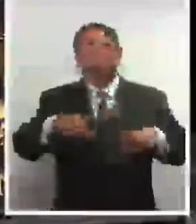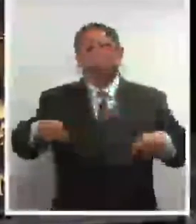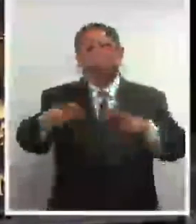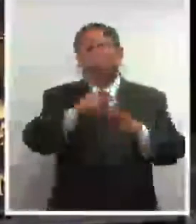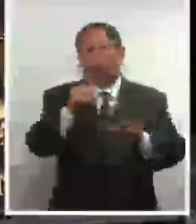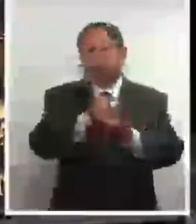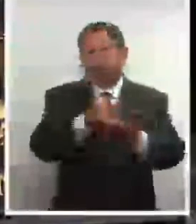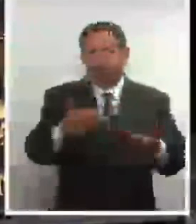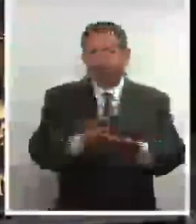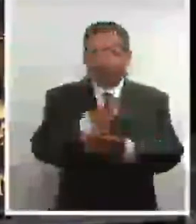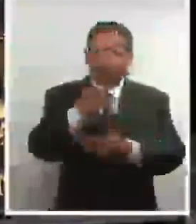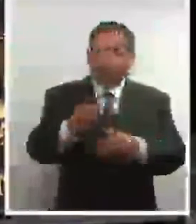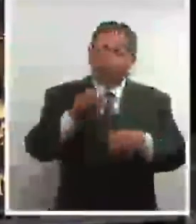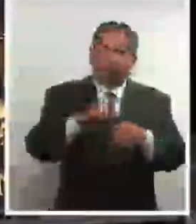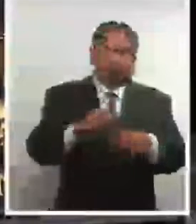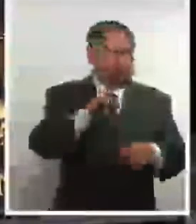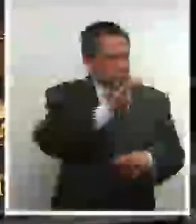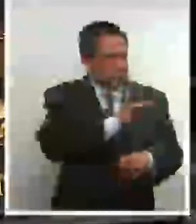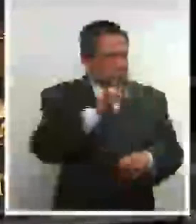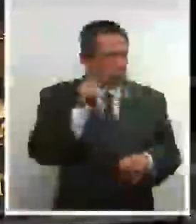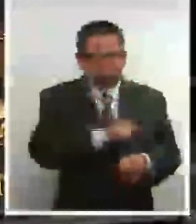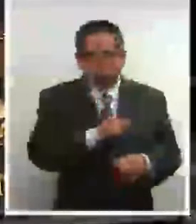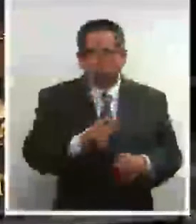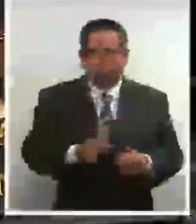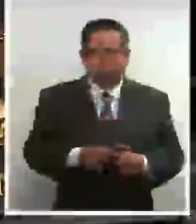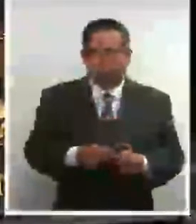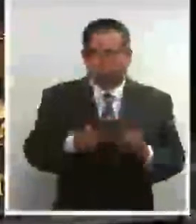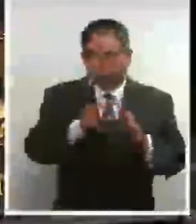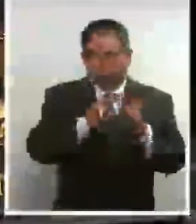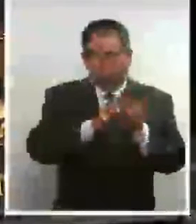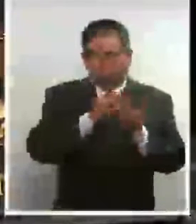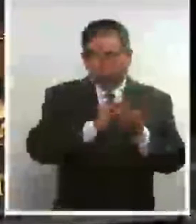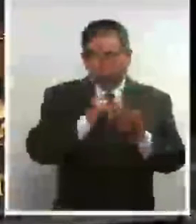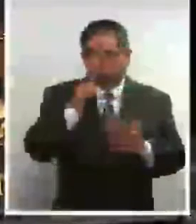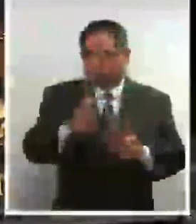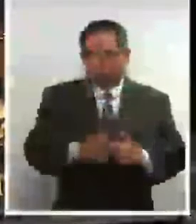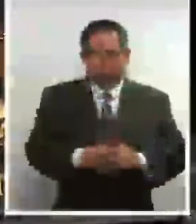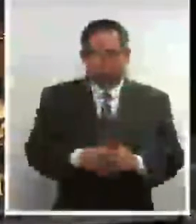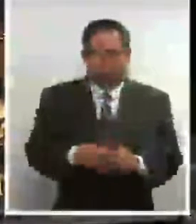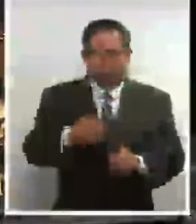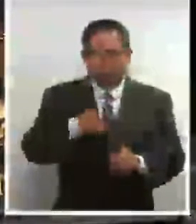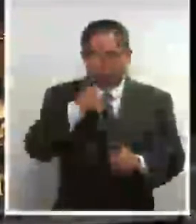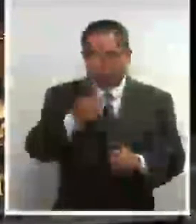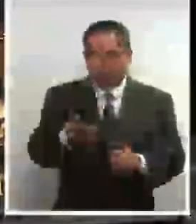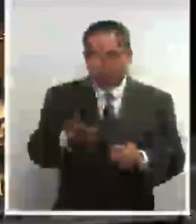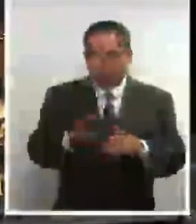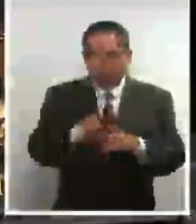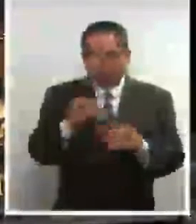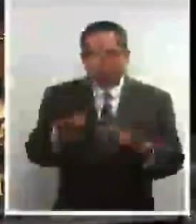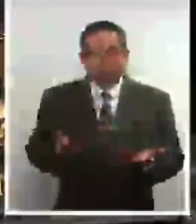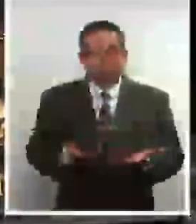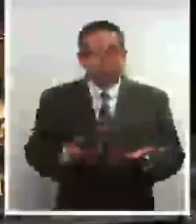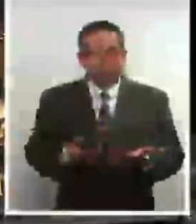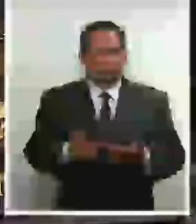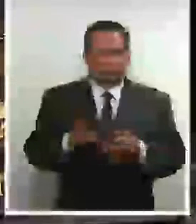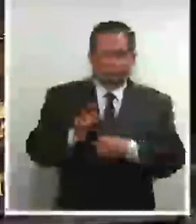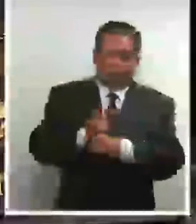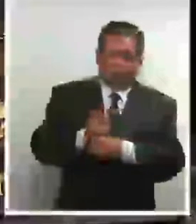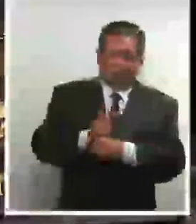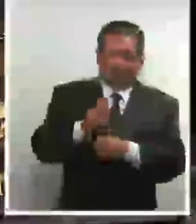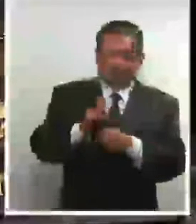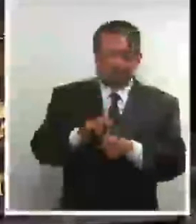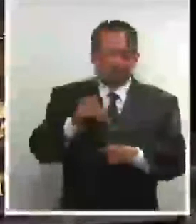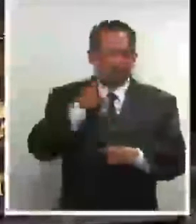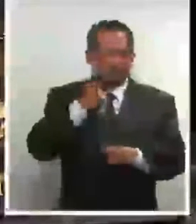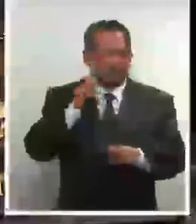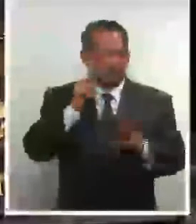Tienen que ser requisitos mínimos. Es más, yo diría, ¿por qué tiene que ser licenciado en